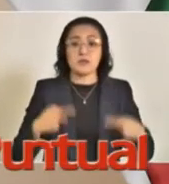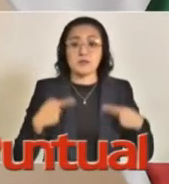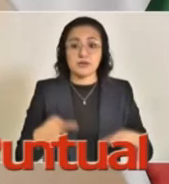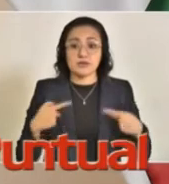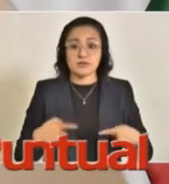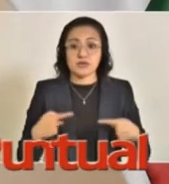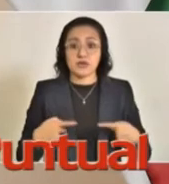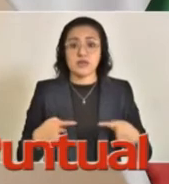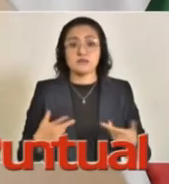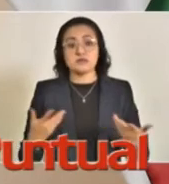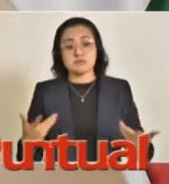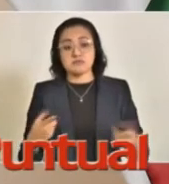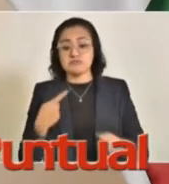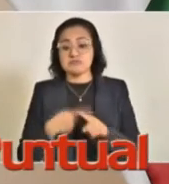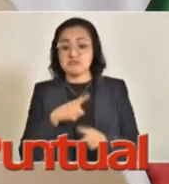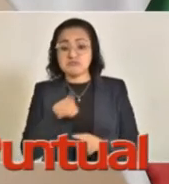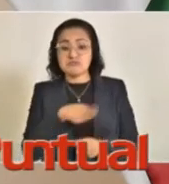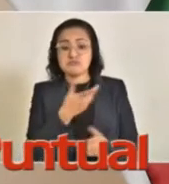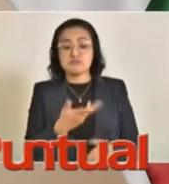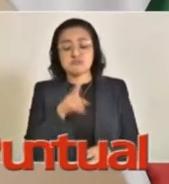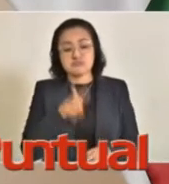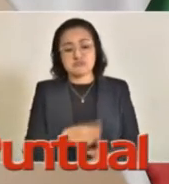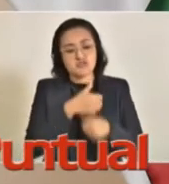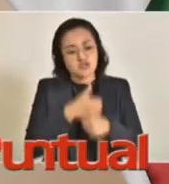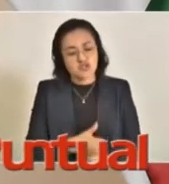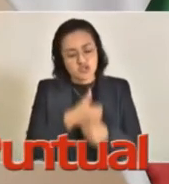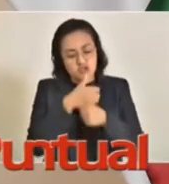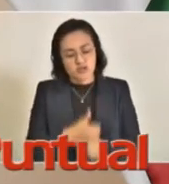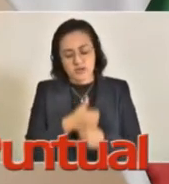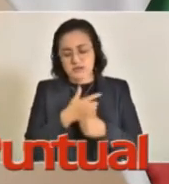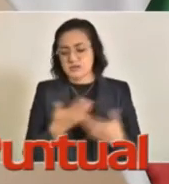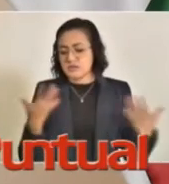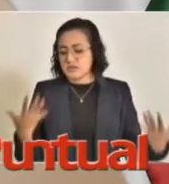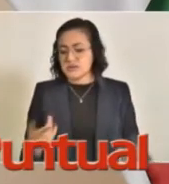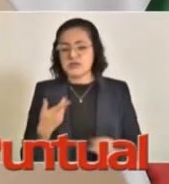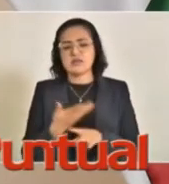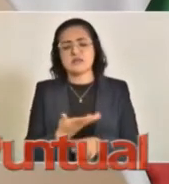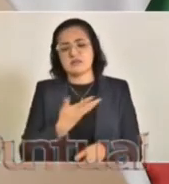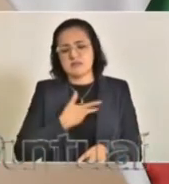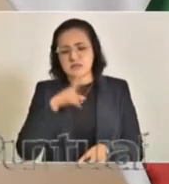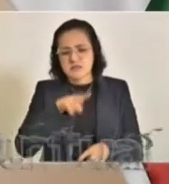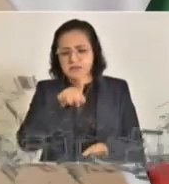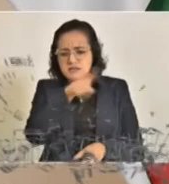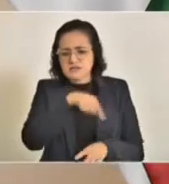personas que sufrieron daños deben tener la seguridad,